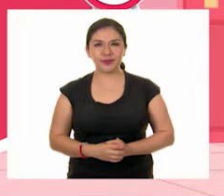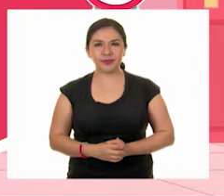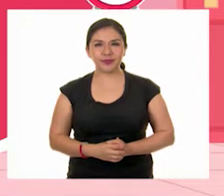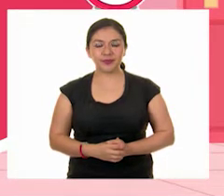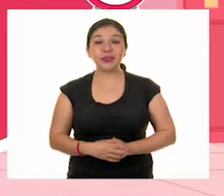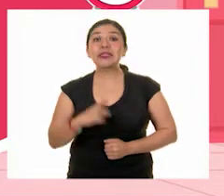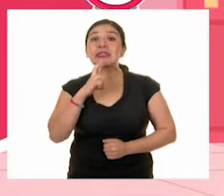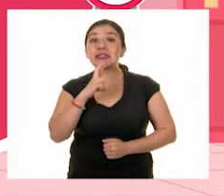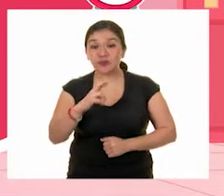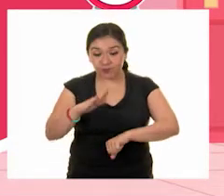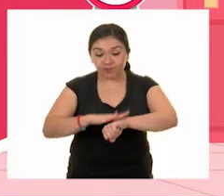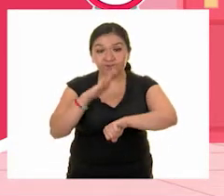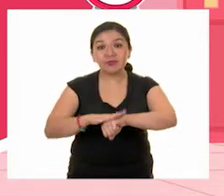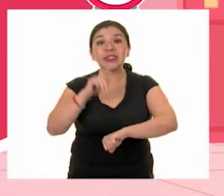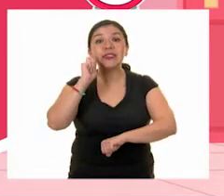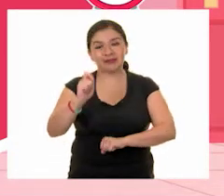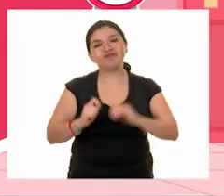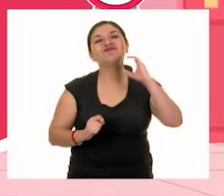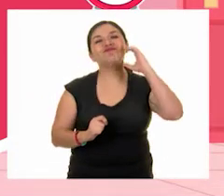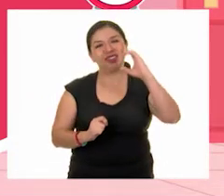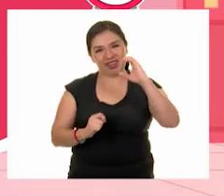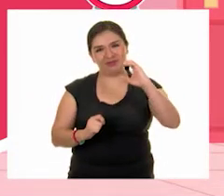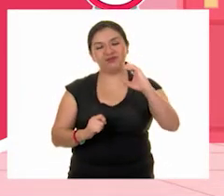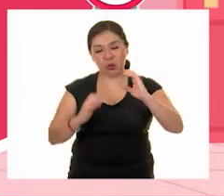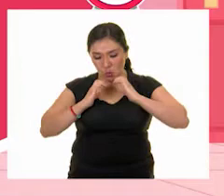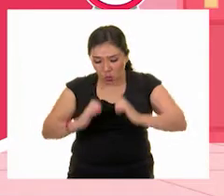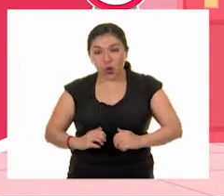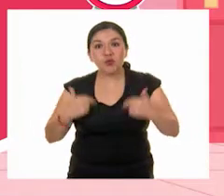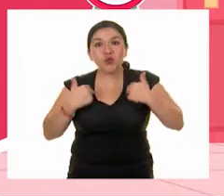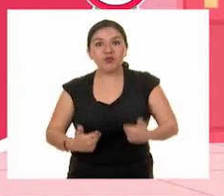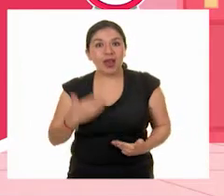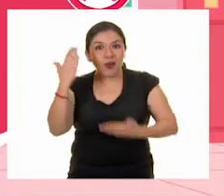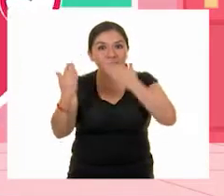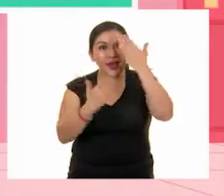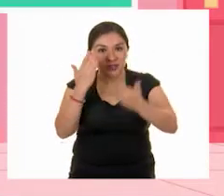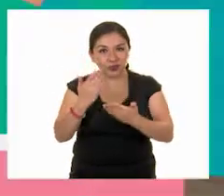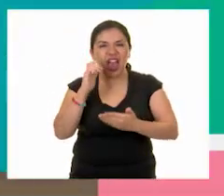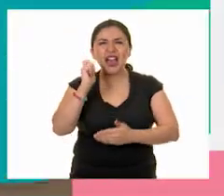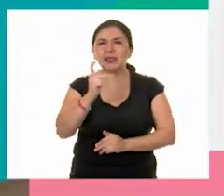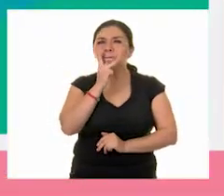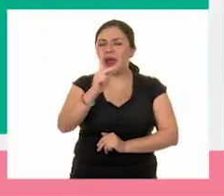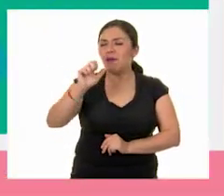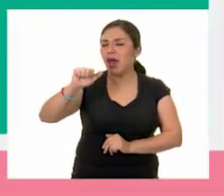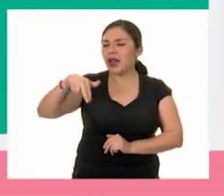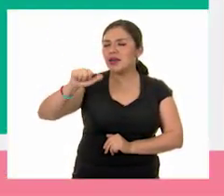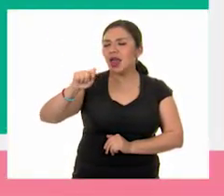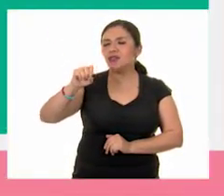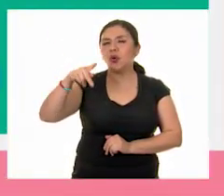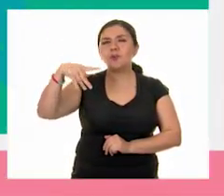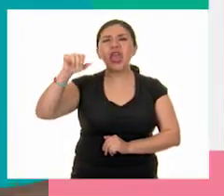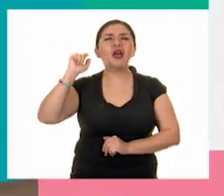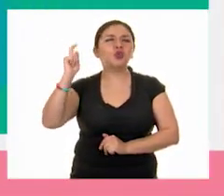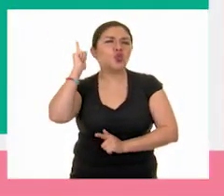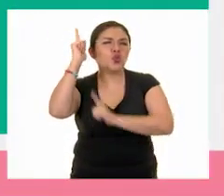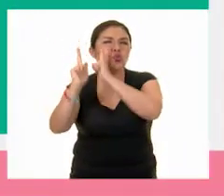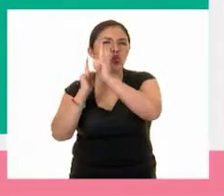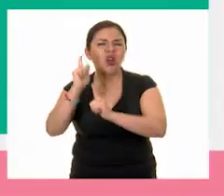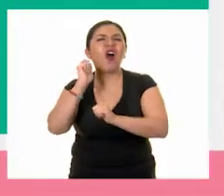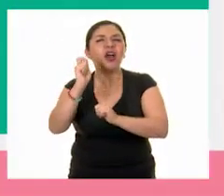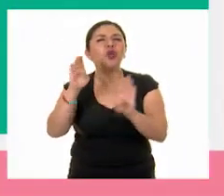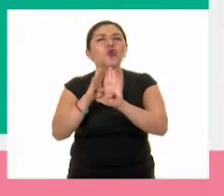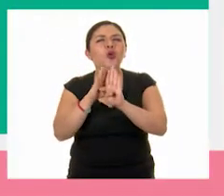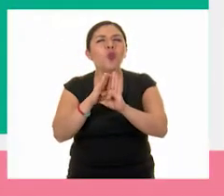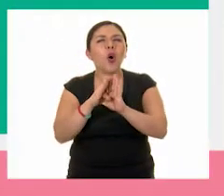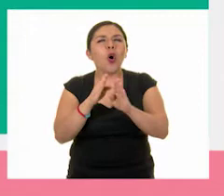La respuesta correcta es C, el cuerpo humano. Anatomía es una palabra de origen griego que significa